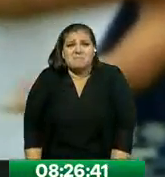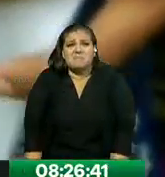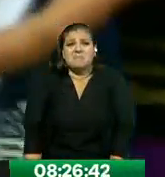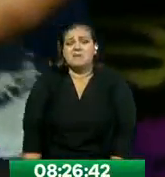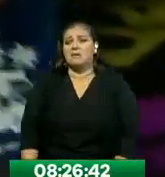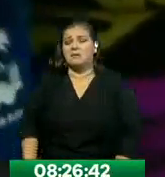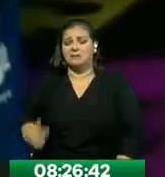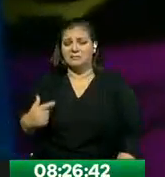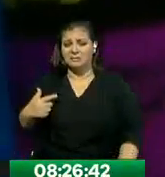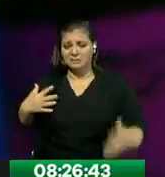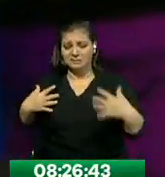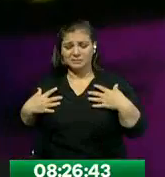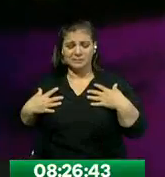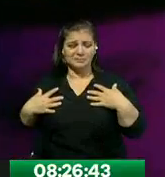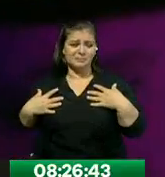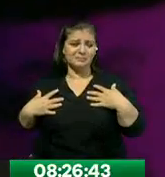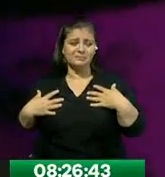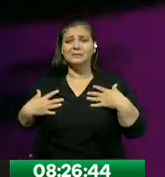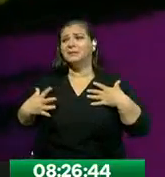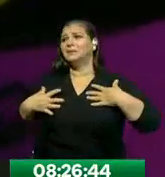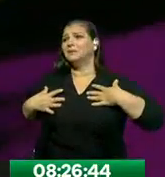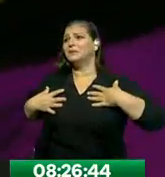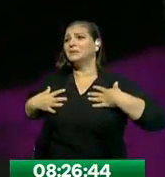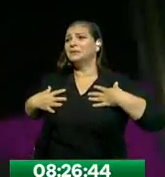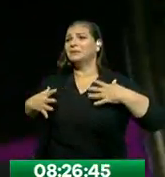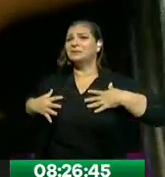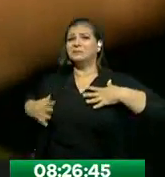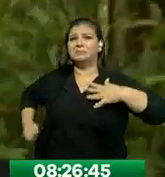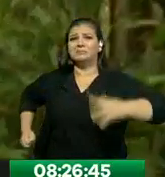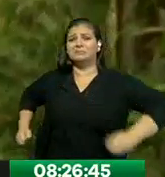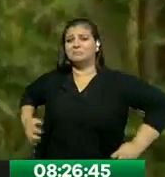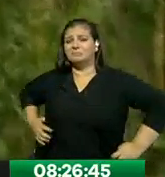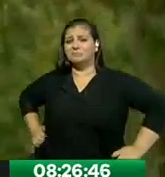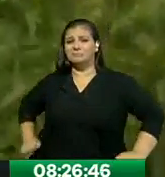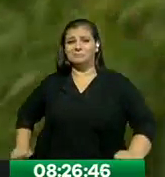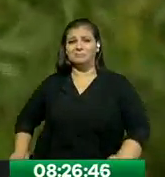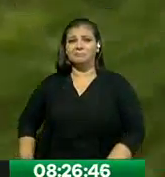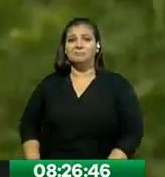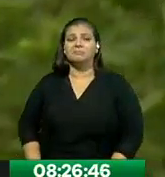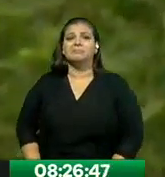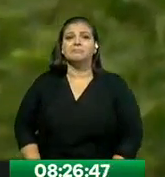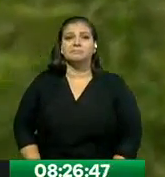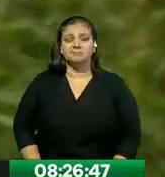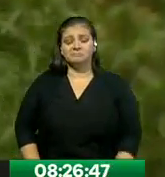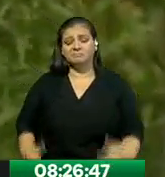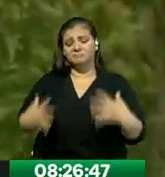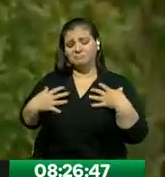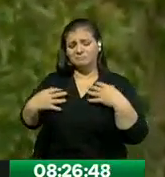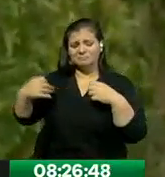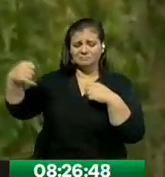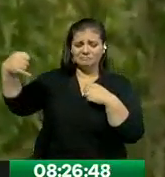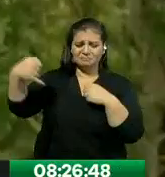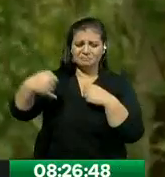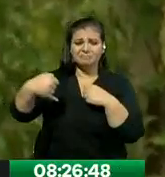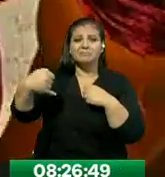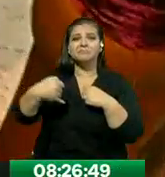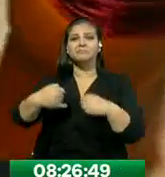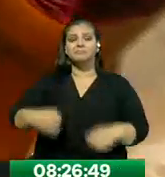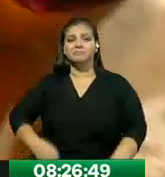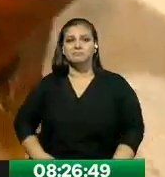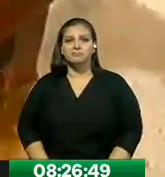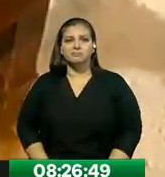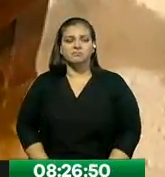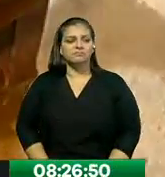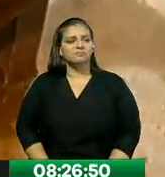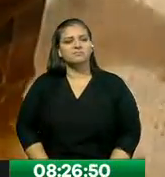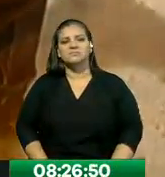la fuerza. Y ahí fue que me abusó de mí. Asegura que la tuvo en ese lugar alrededor de una hora, tiempo